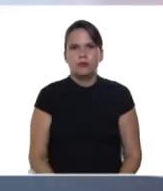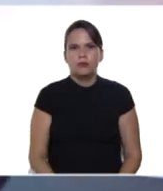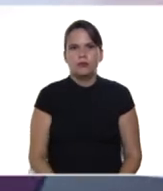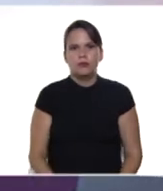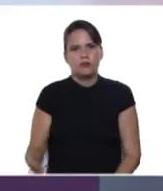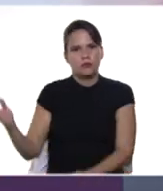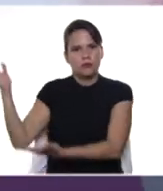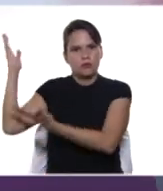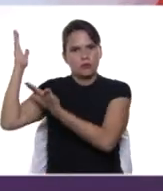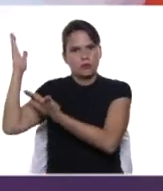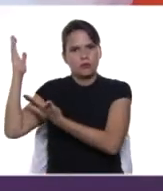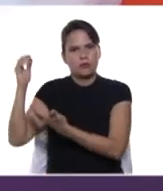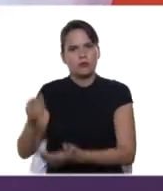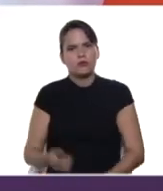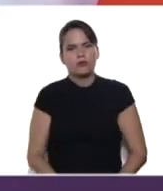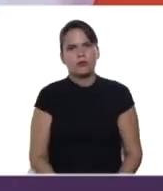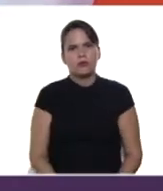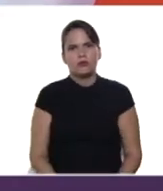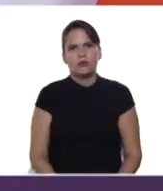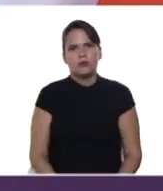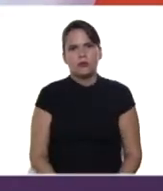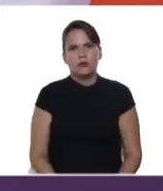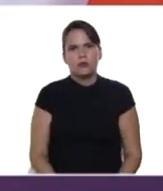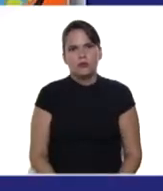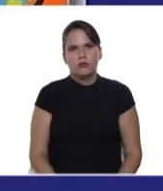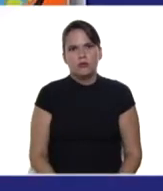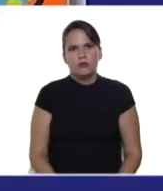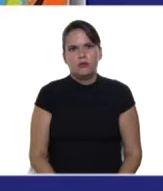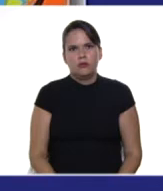Continuamos con la pantalla interactiva.